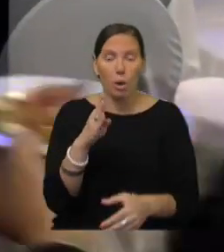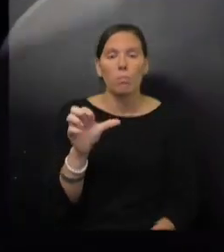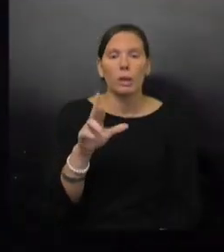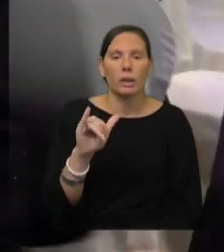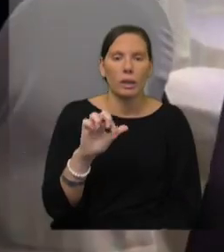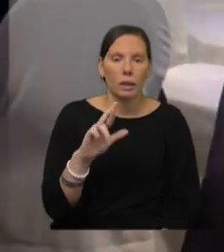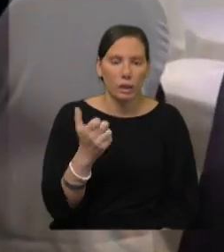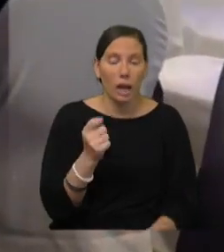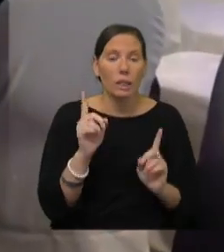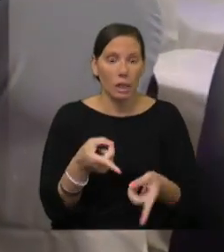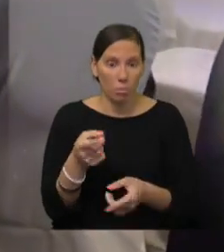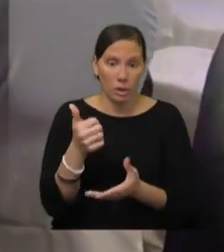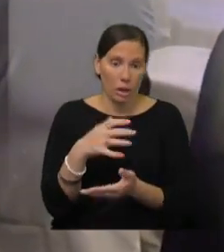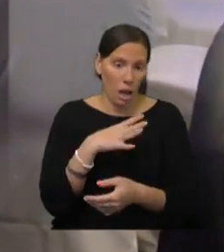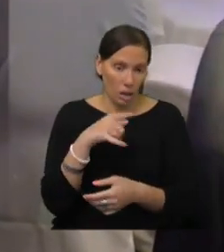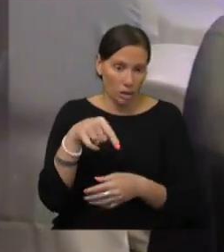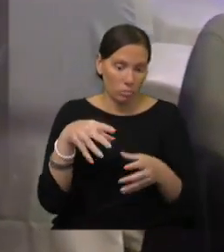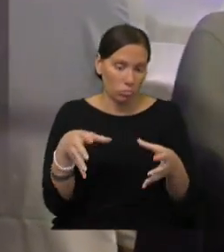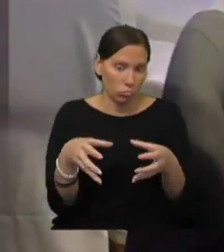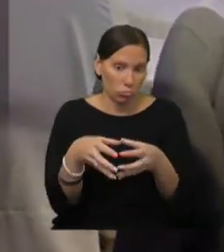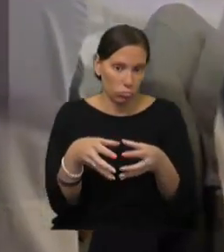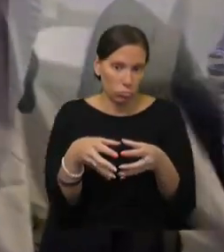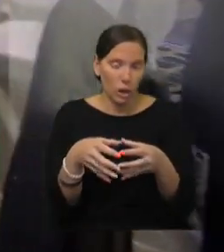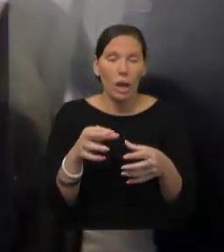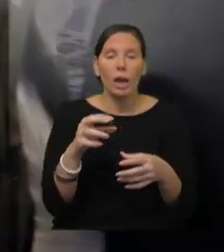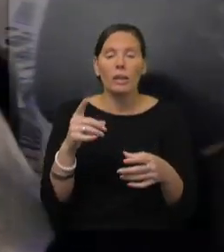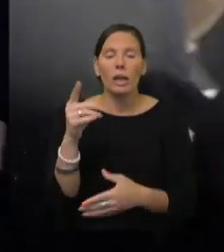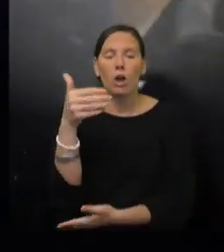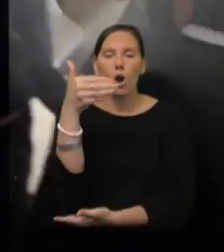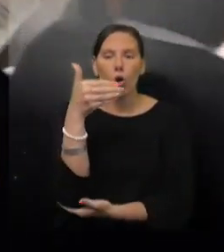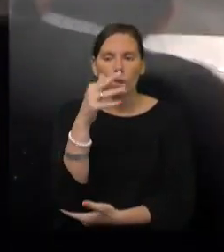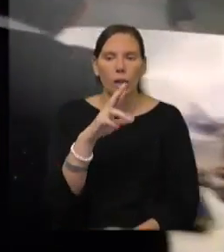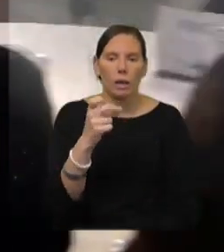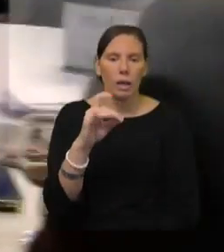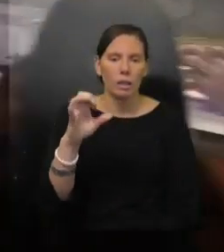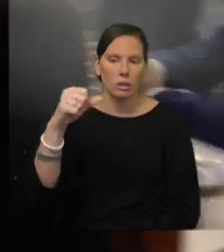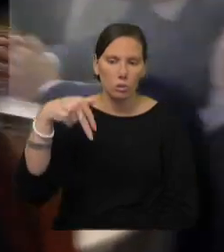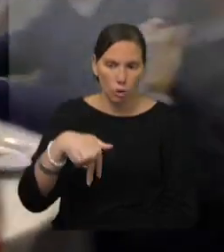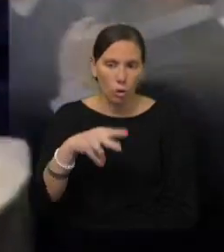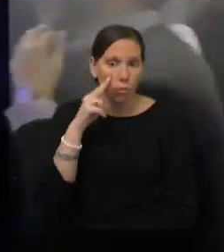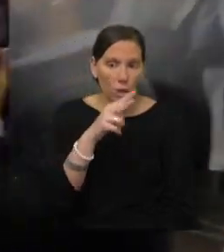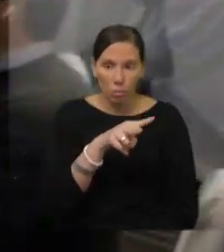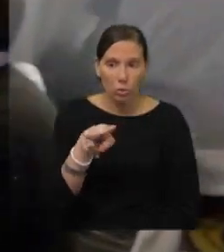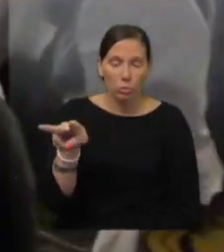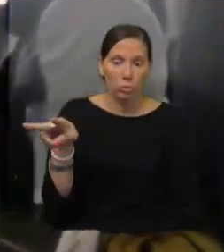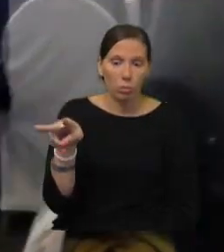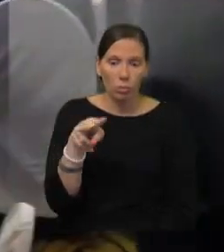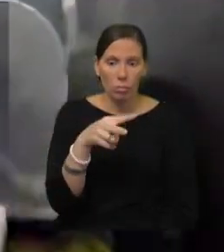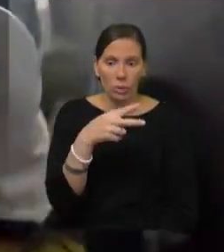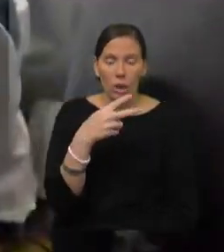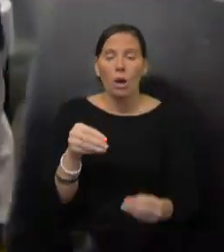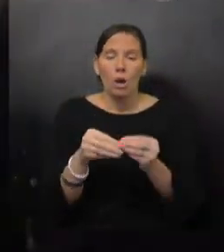Pereira también está aquí en este lugar en el radison Victoria Plaza hotel ahí vemos las imágenes de Álvaro